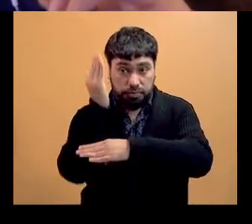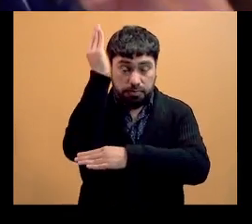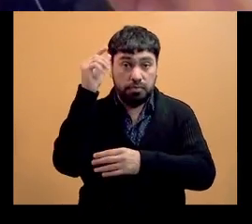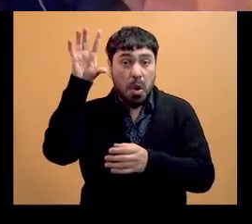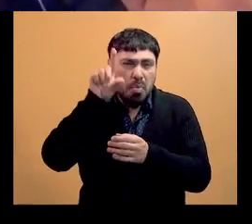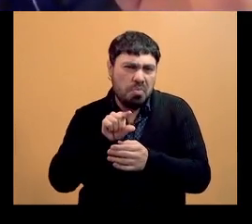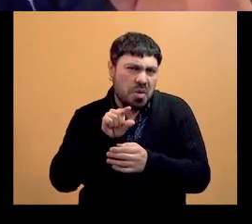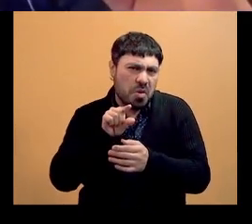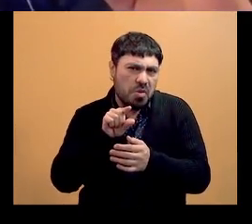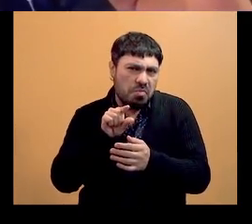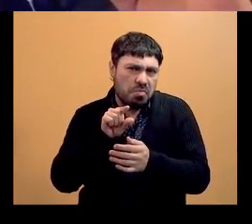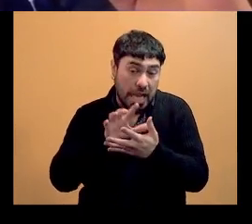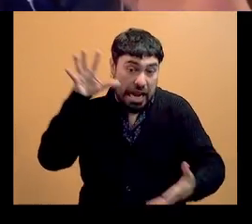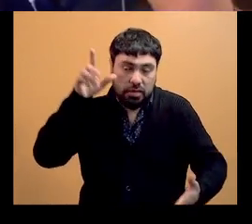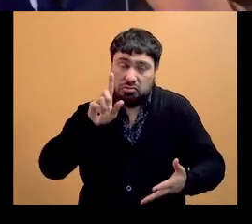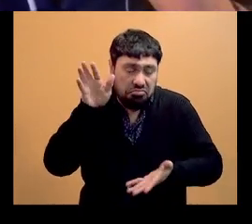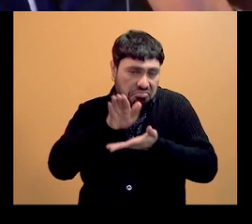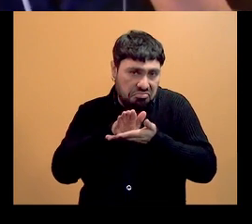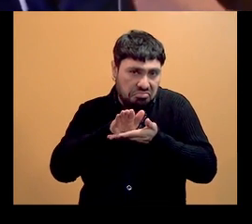tanto, muy, muy, muy pequeños, la verdad.